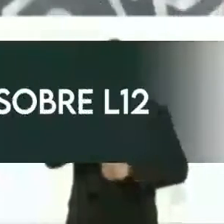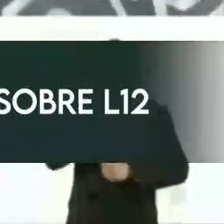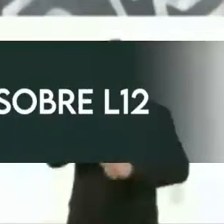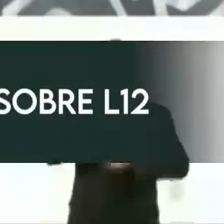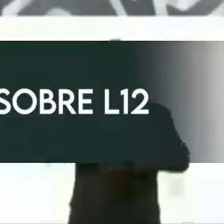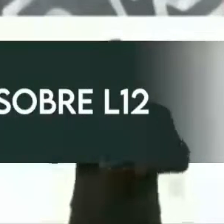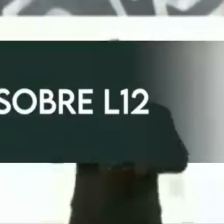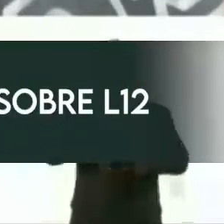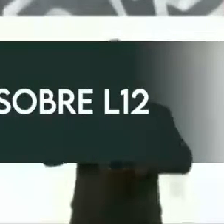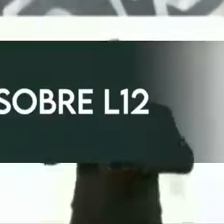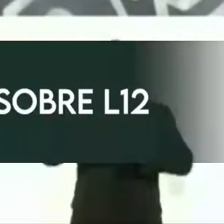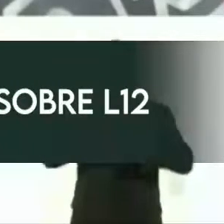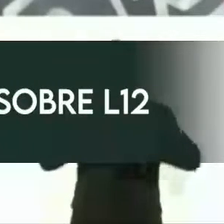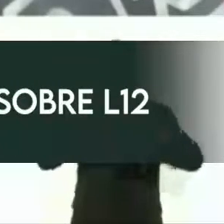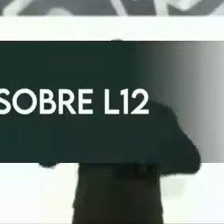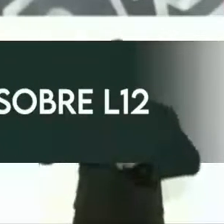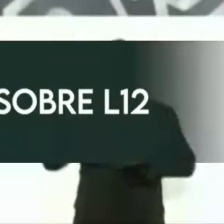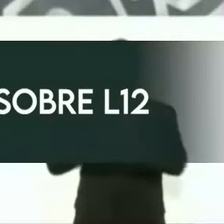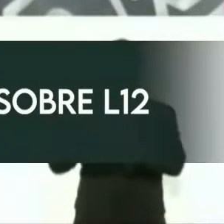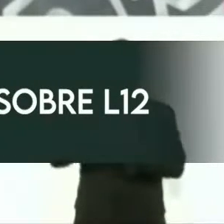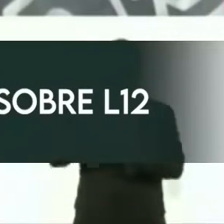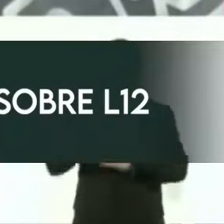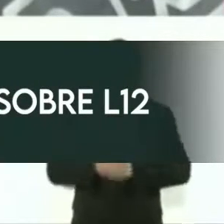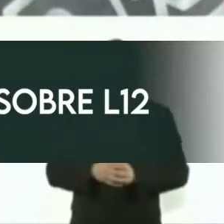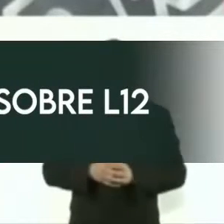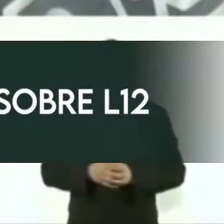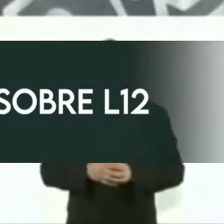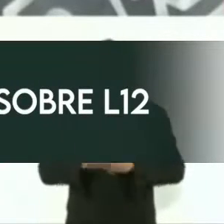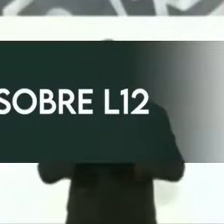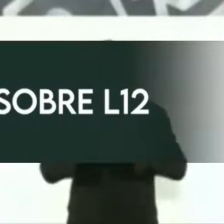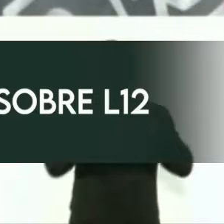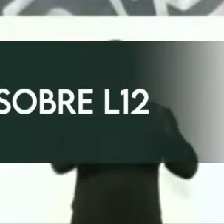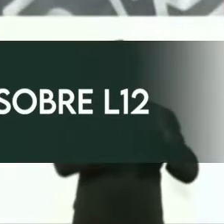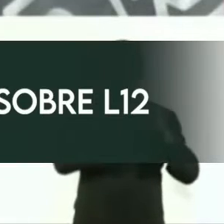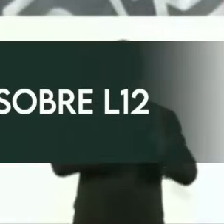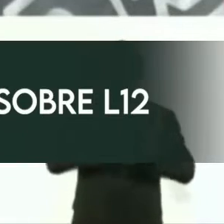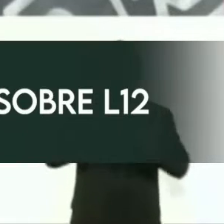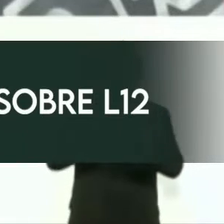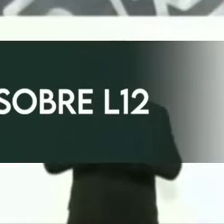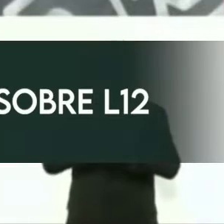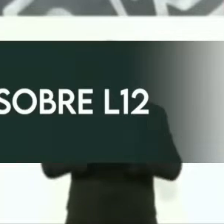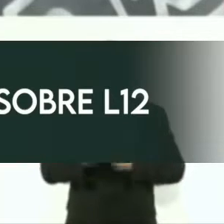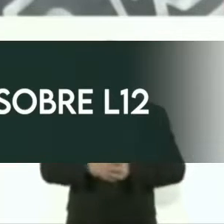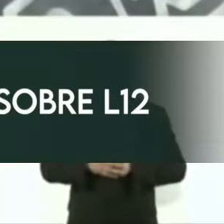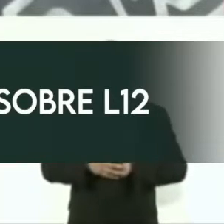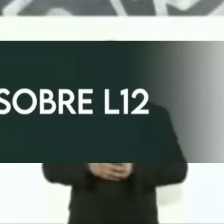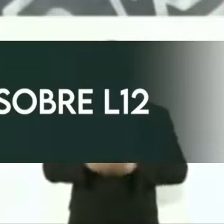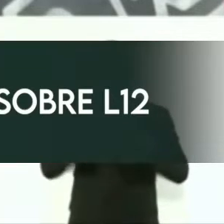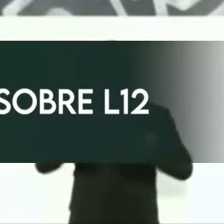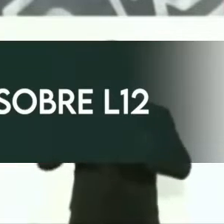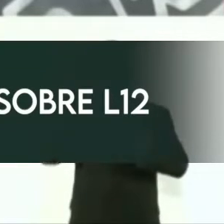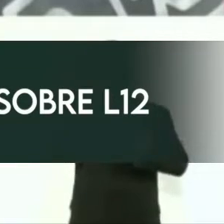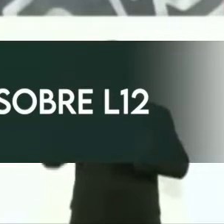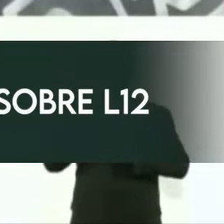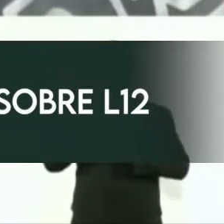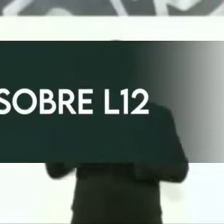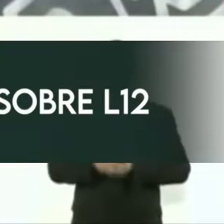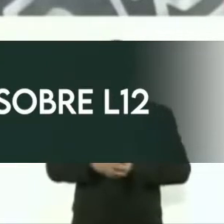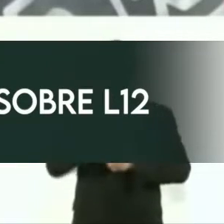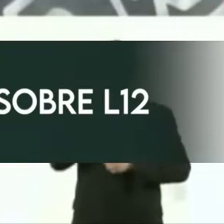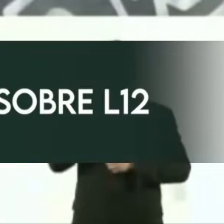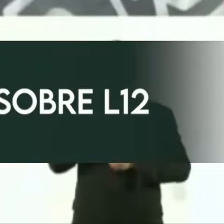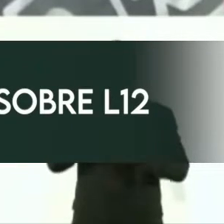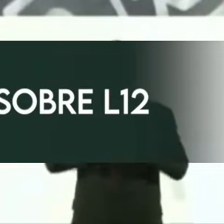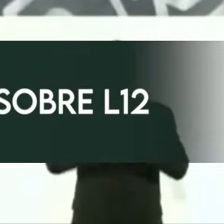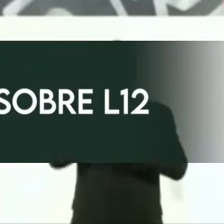Sheinbaum también comentó que los convenios entre la empresa Carso y la Fiscalía General de Justicia Capitalina por el desplome de la línea 12 del metro se